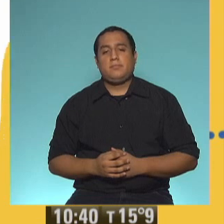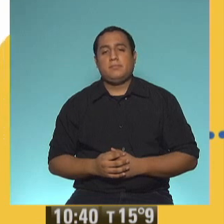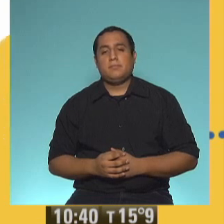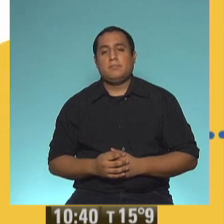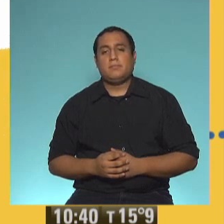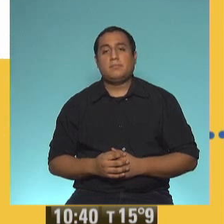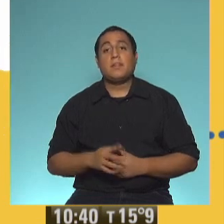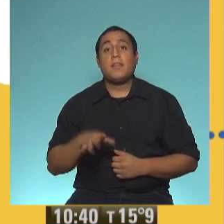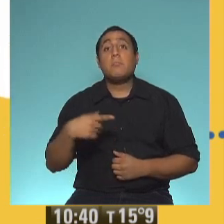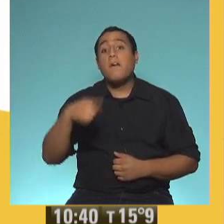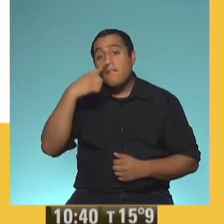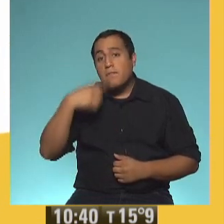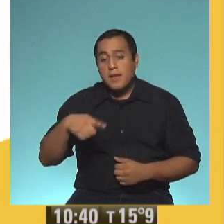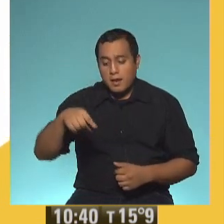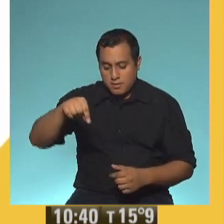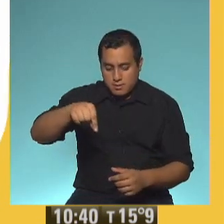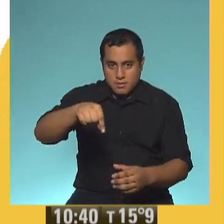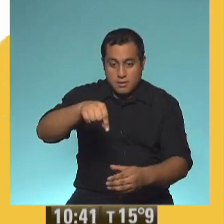para finalmente depositar